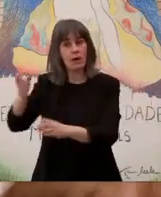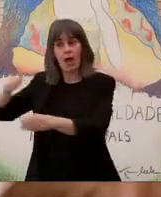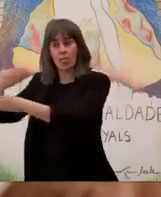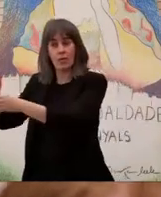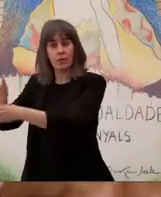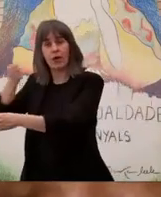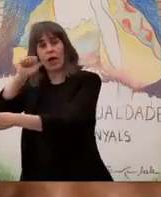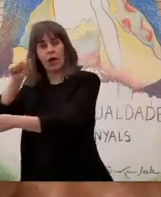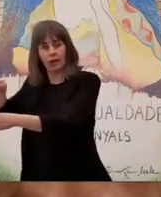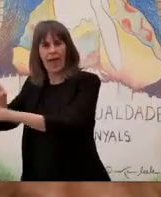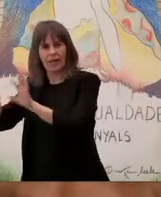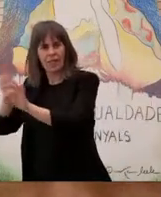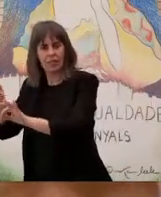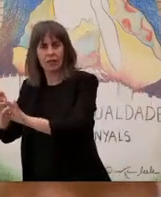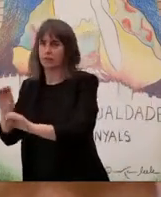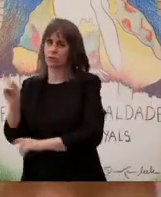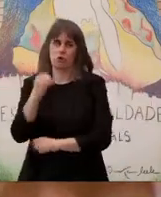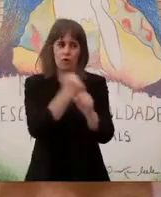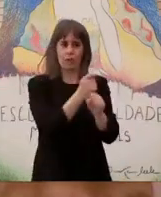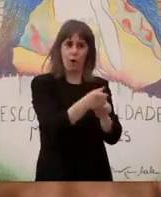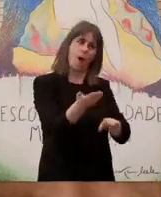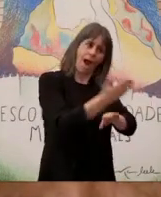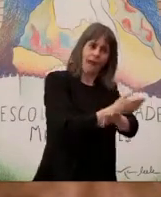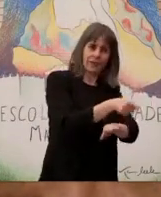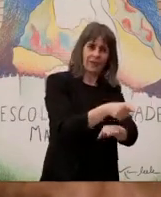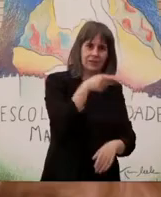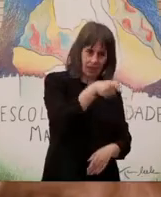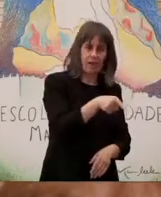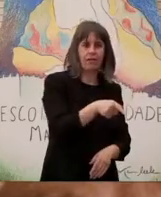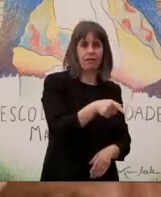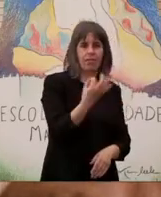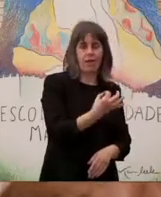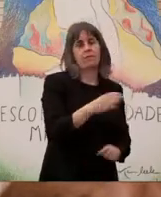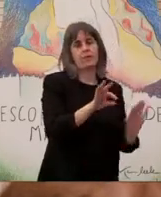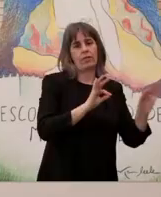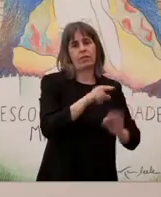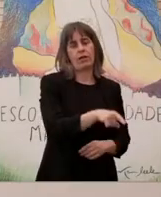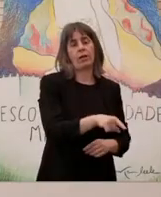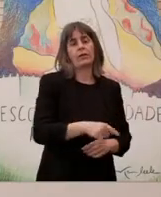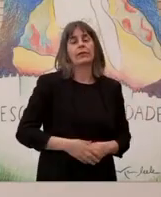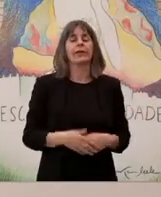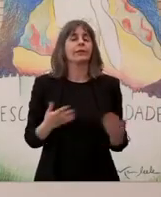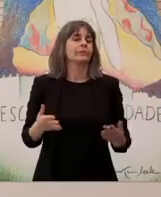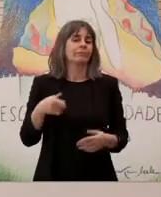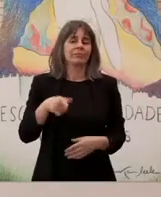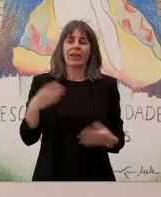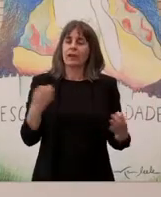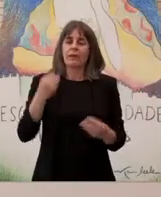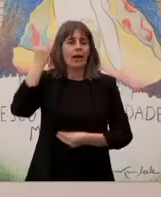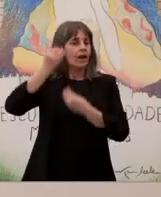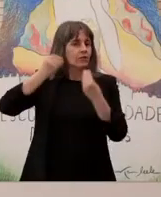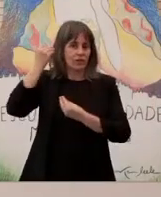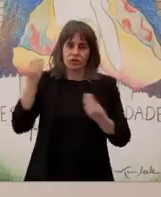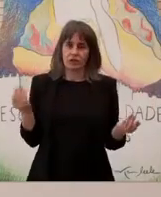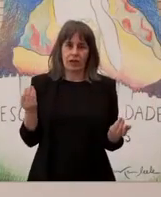fue inútil Entonces no me gustó para perder tiempo entonces yo creo que en este momento todo eso que ver y una cosa que tenemos que reflexionar